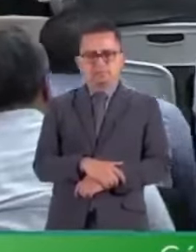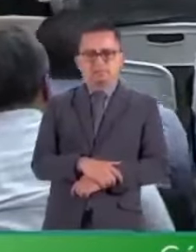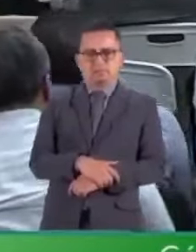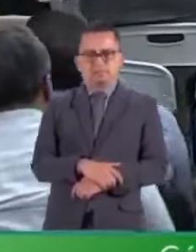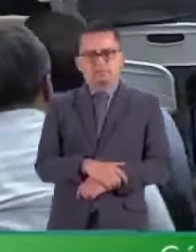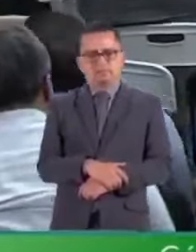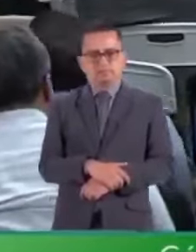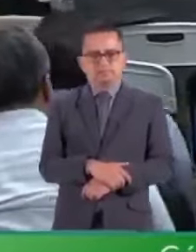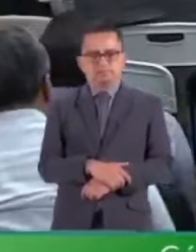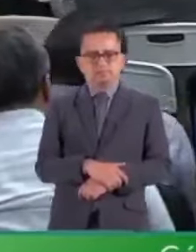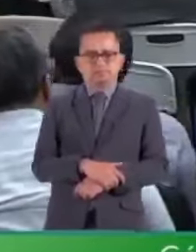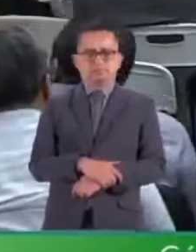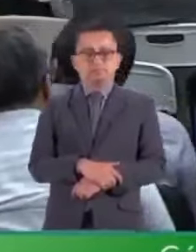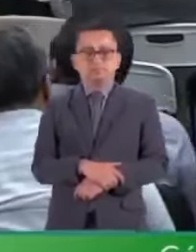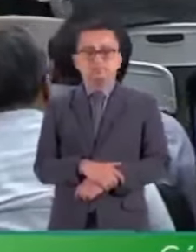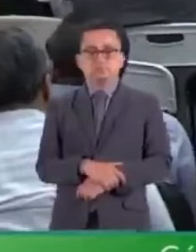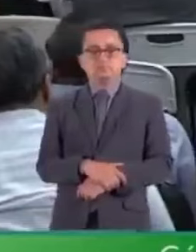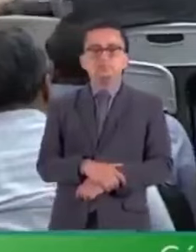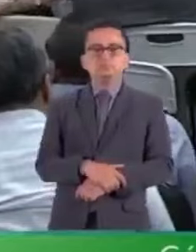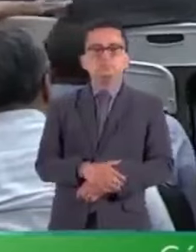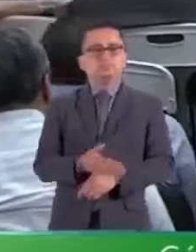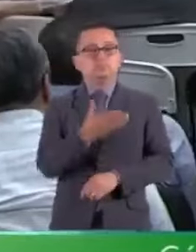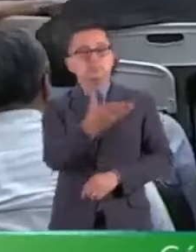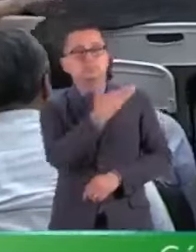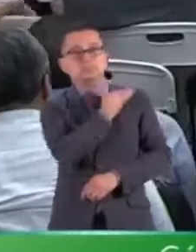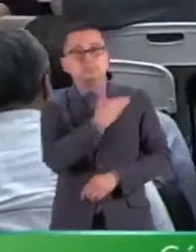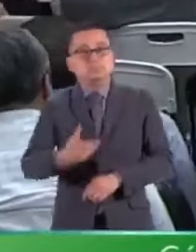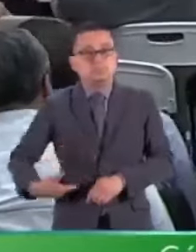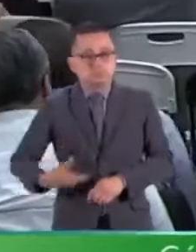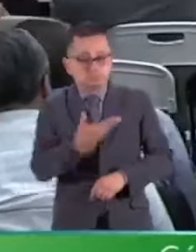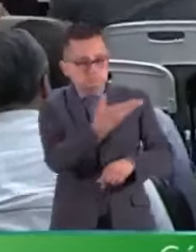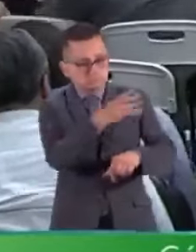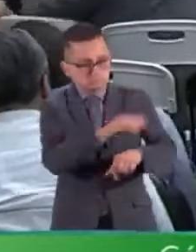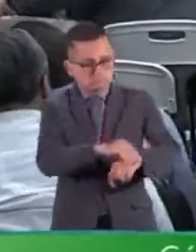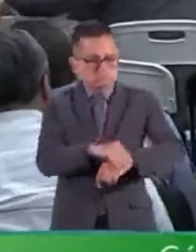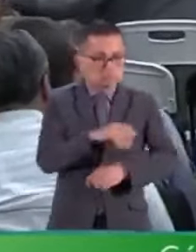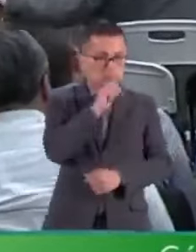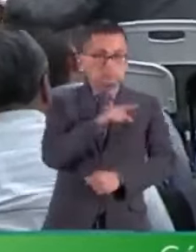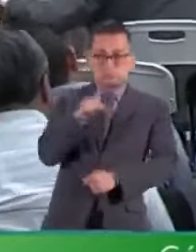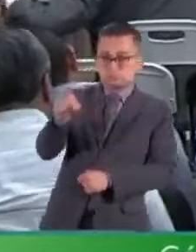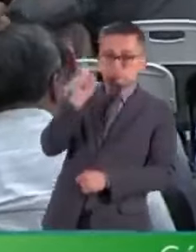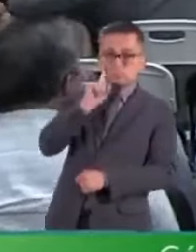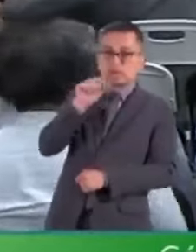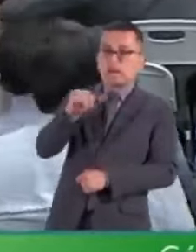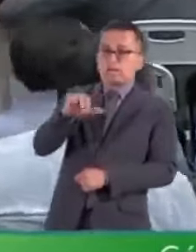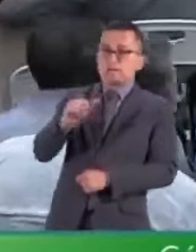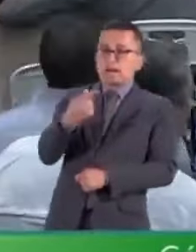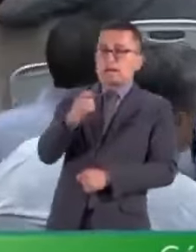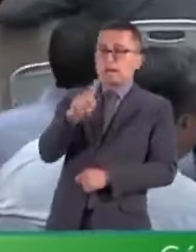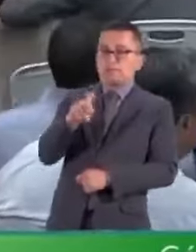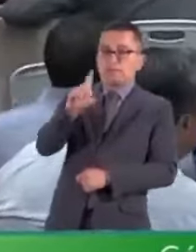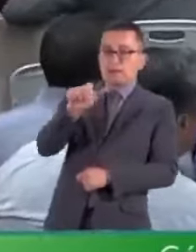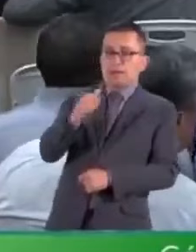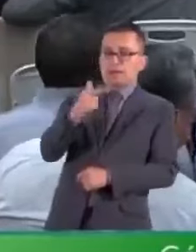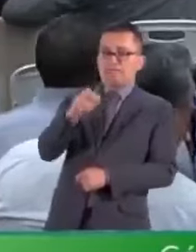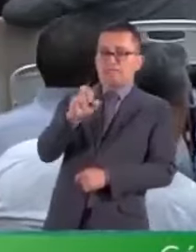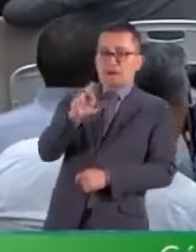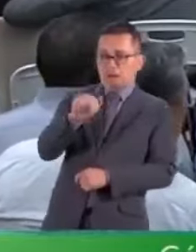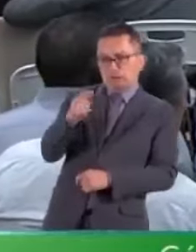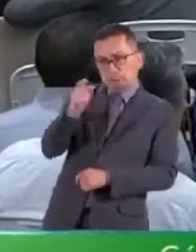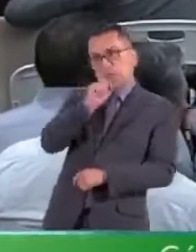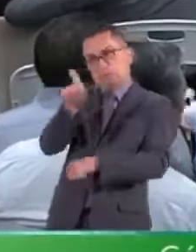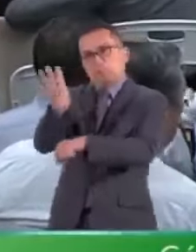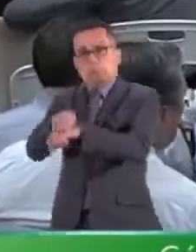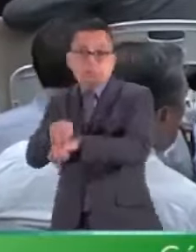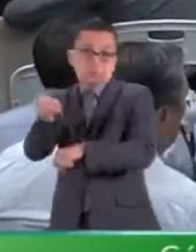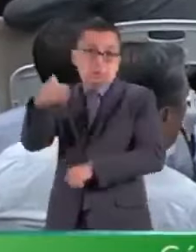con el permiso de la presidencia y de Ana Gabriela Guevara, que es la dueña de la CONADE y de aquí, de esta